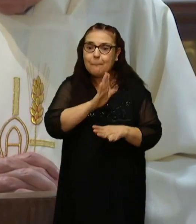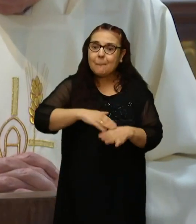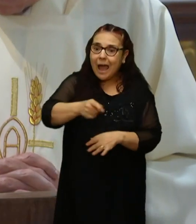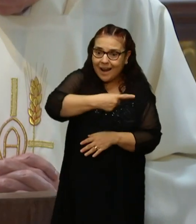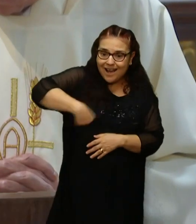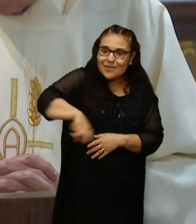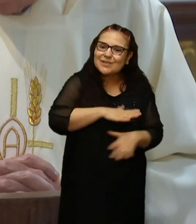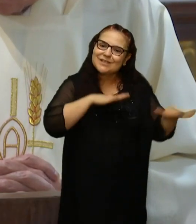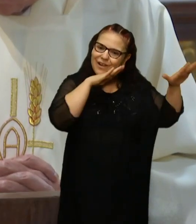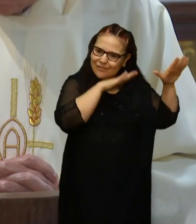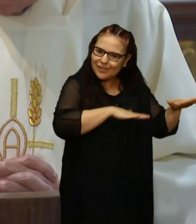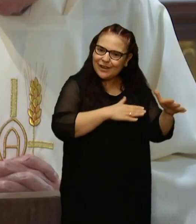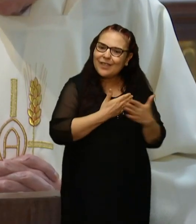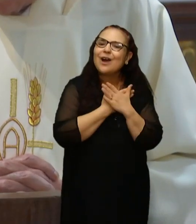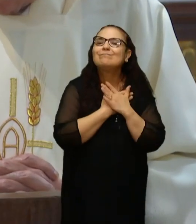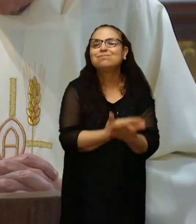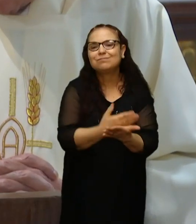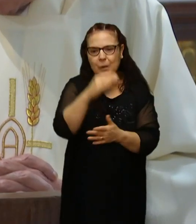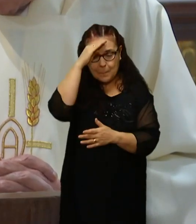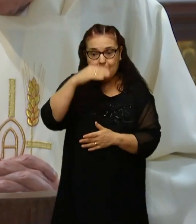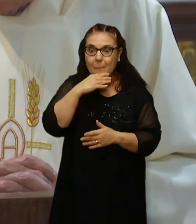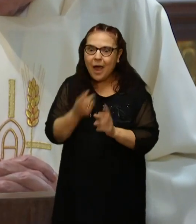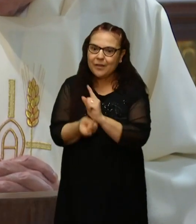nuestra fidelidad a la voluntad del Padre nos